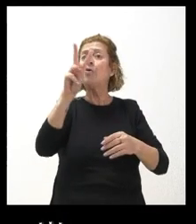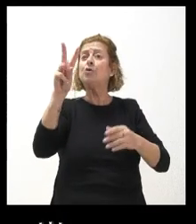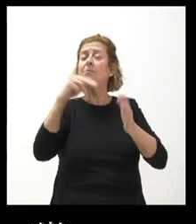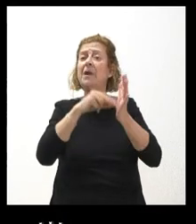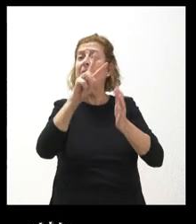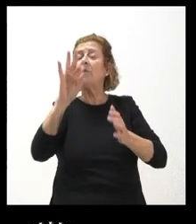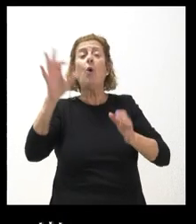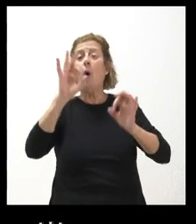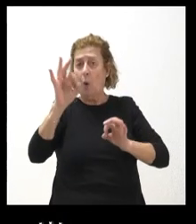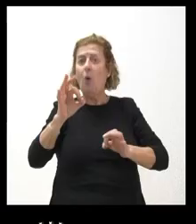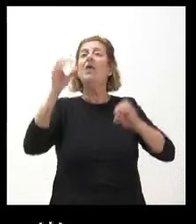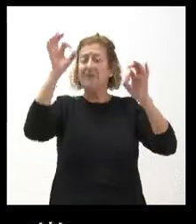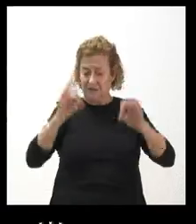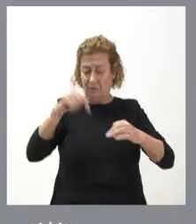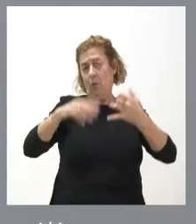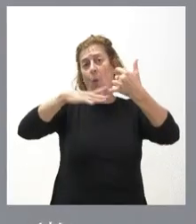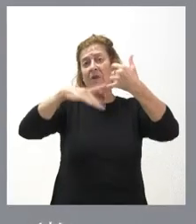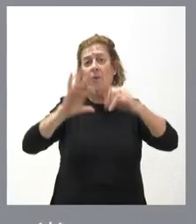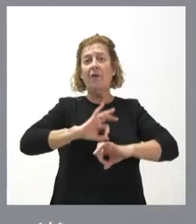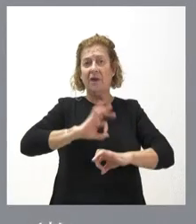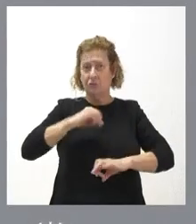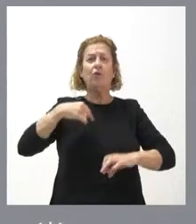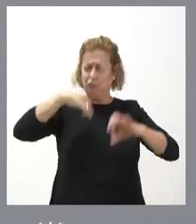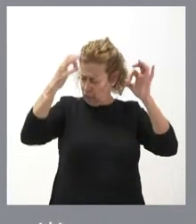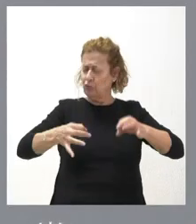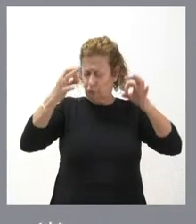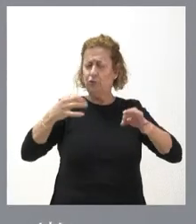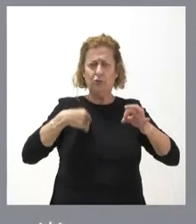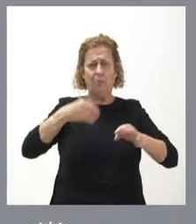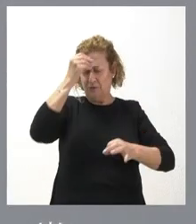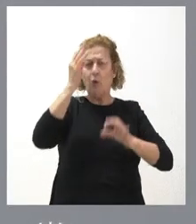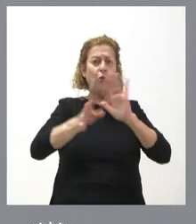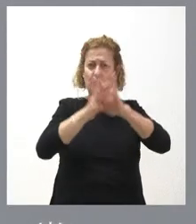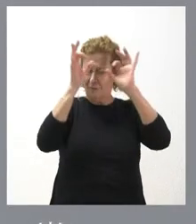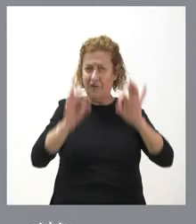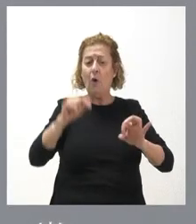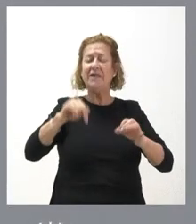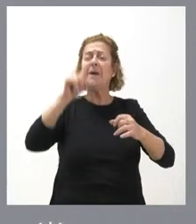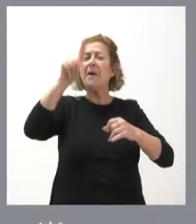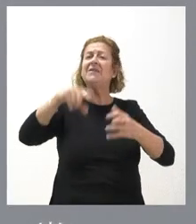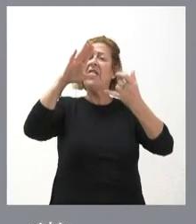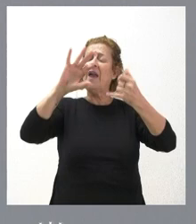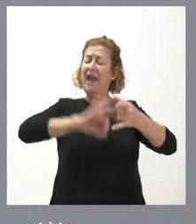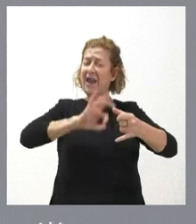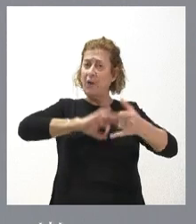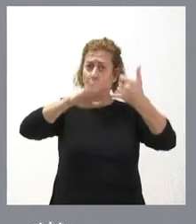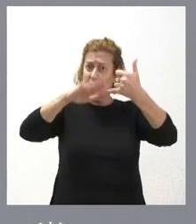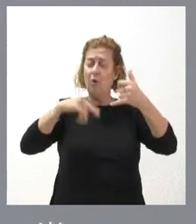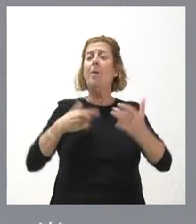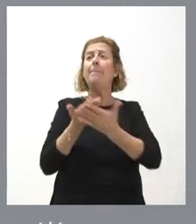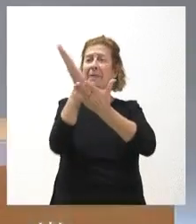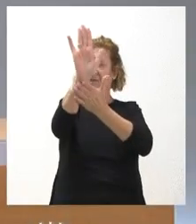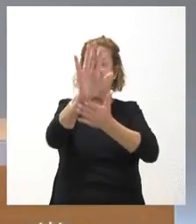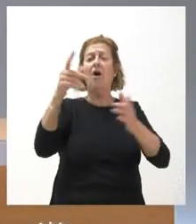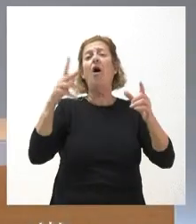se presentará a finales de enero mantenemos la fecha que nos hemos planteado de presentarlo en este mes de enero a las cortes de Castilla y